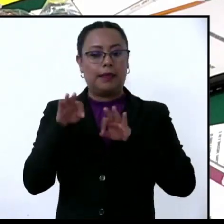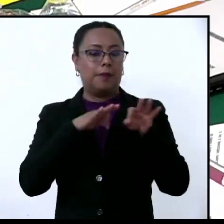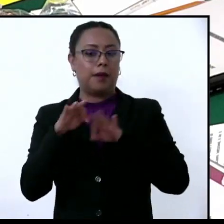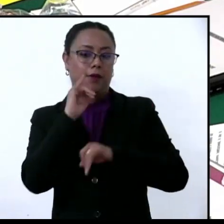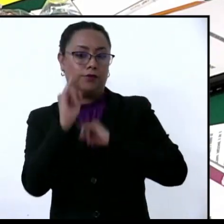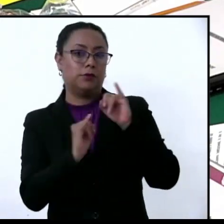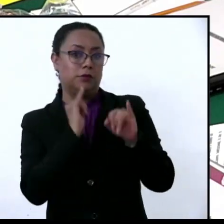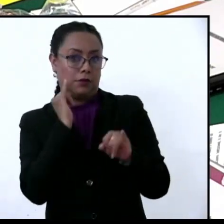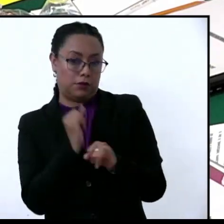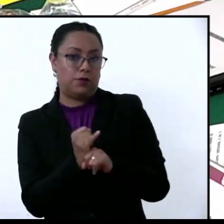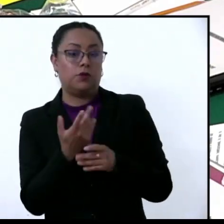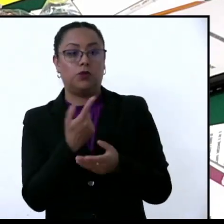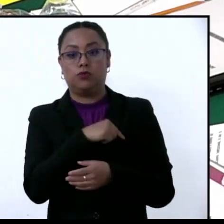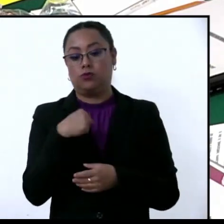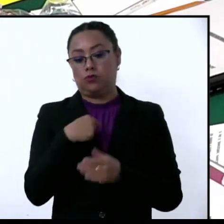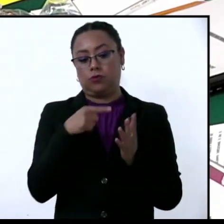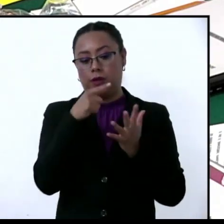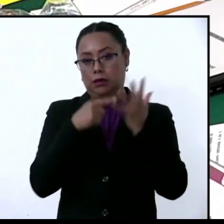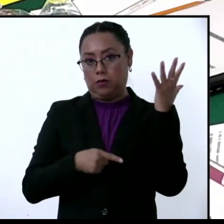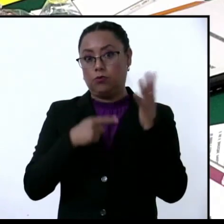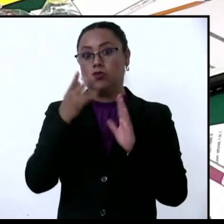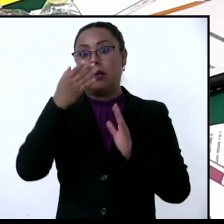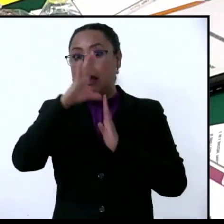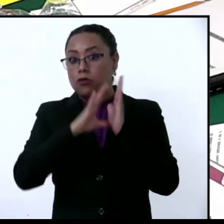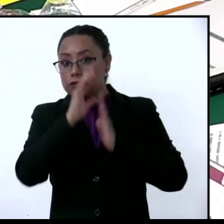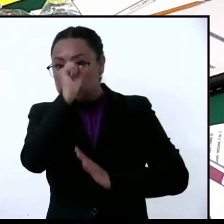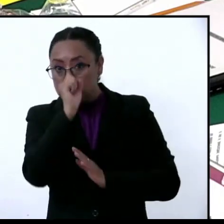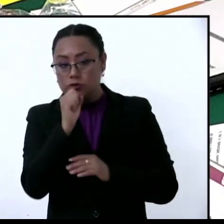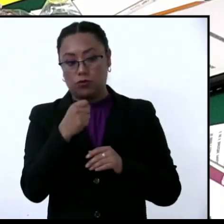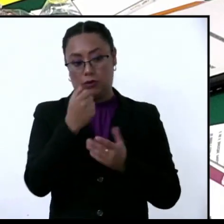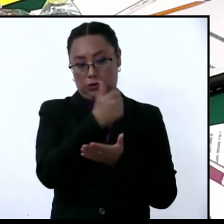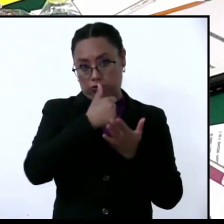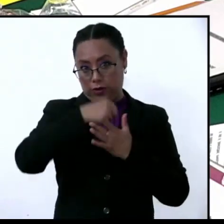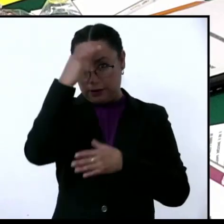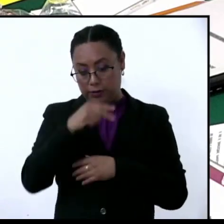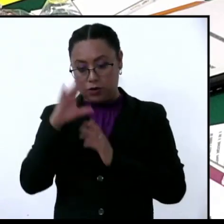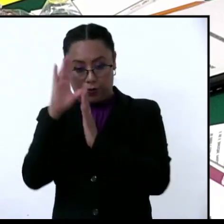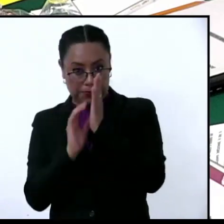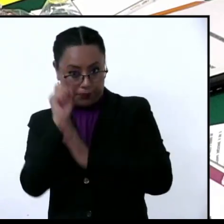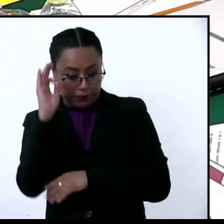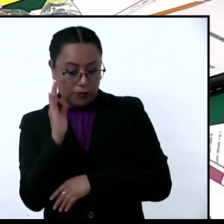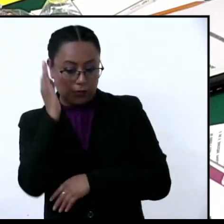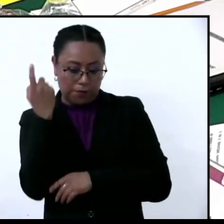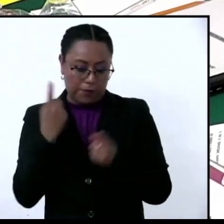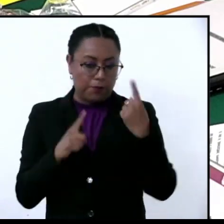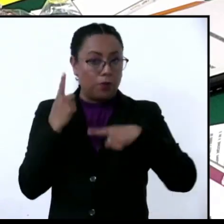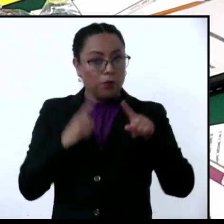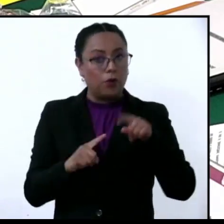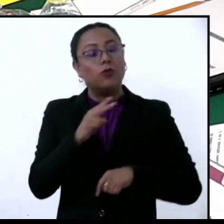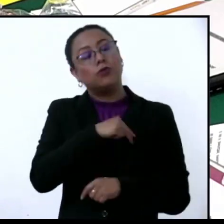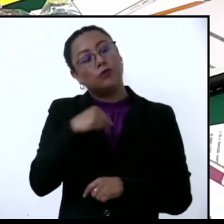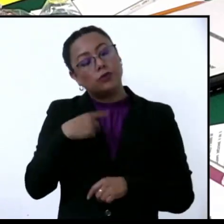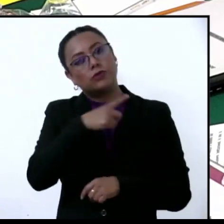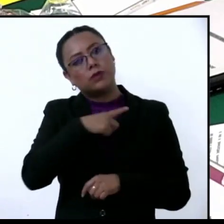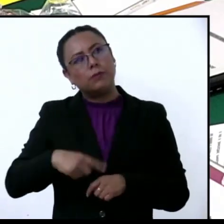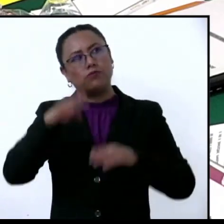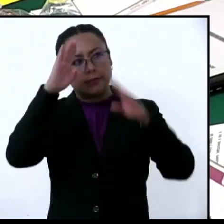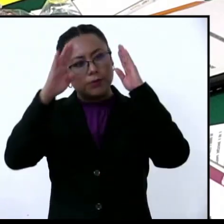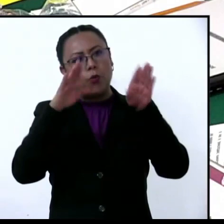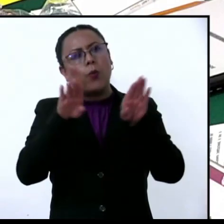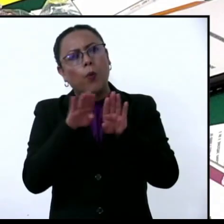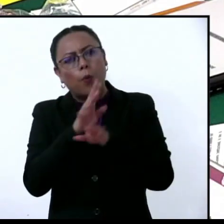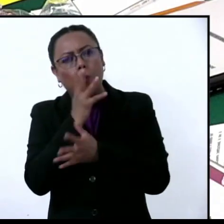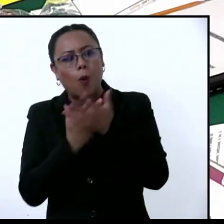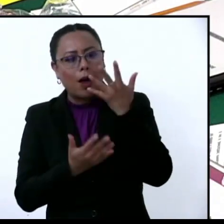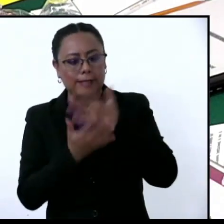y de los preceptos constitucionales federales y locales, debemos pensar en el diseño de políticas públicas y